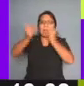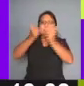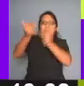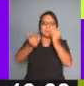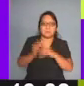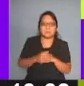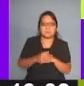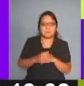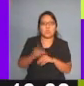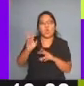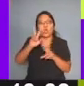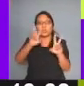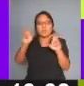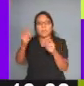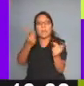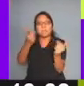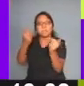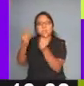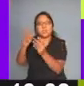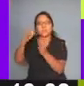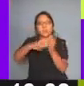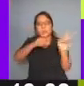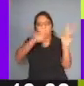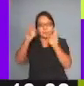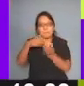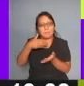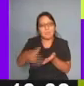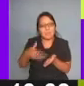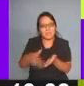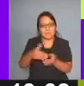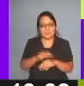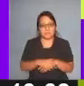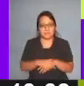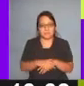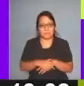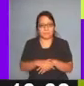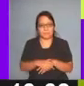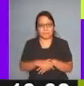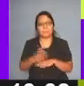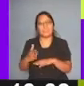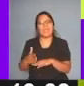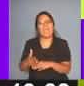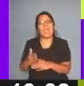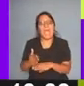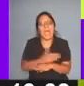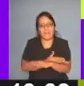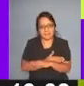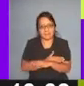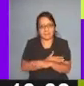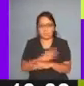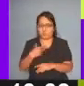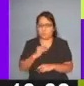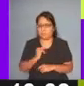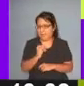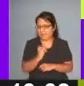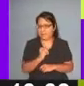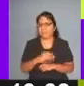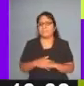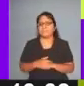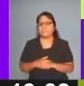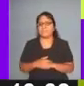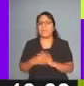la discriminación. Antes de ahora, antes de estas noticias, para que ustedes tengan idea, nosotros concebimos